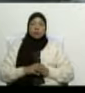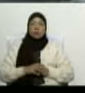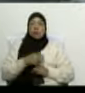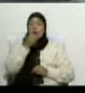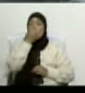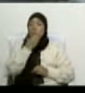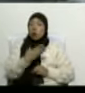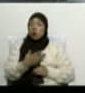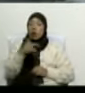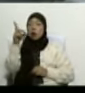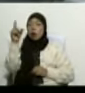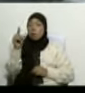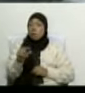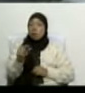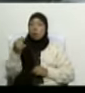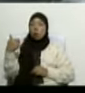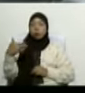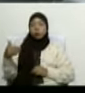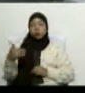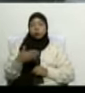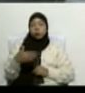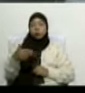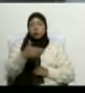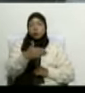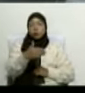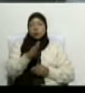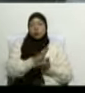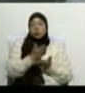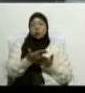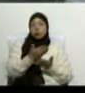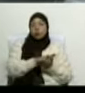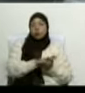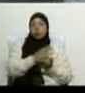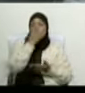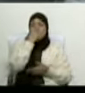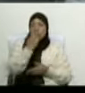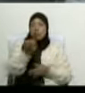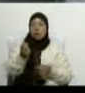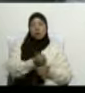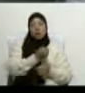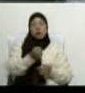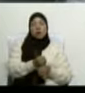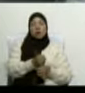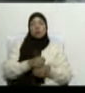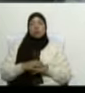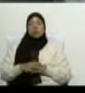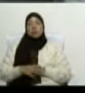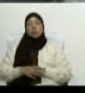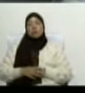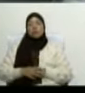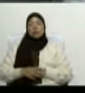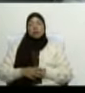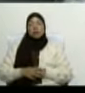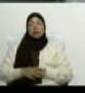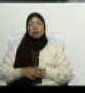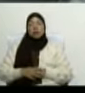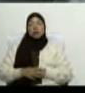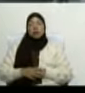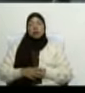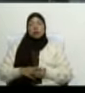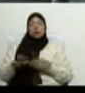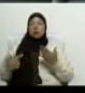del pescado, de todo. Vengan, los invito a que se ahorren algo de dinero con el